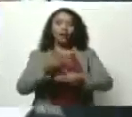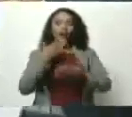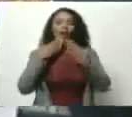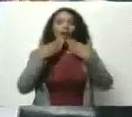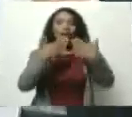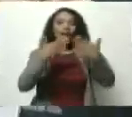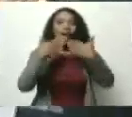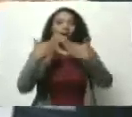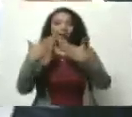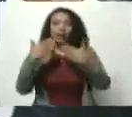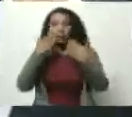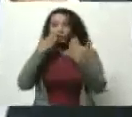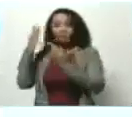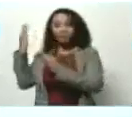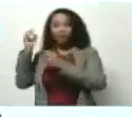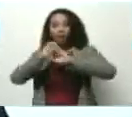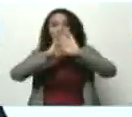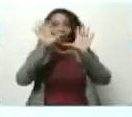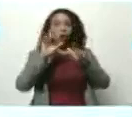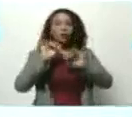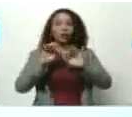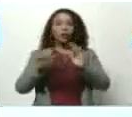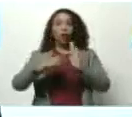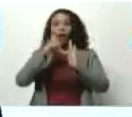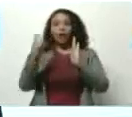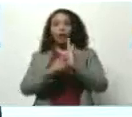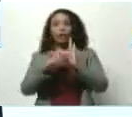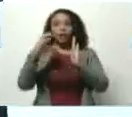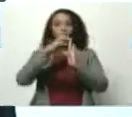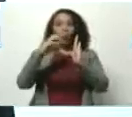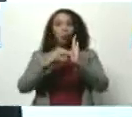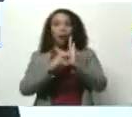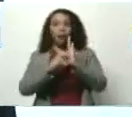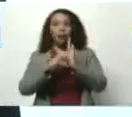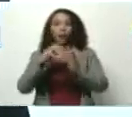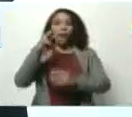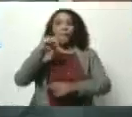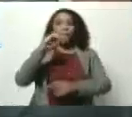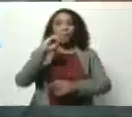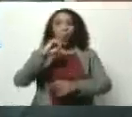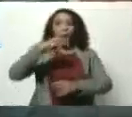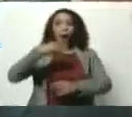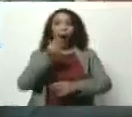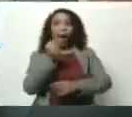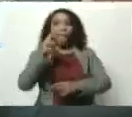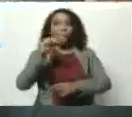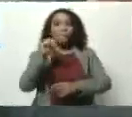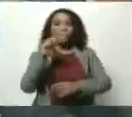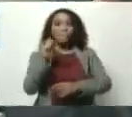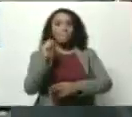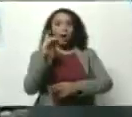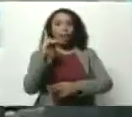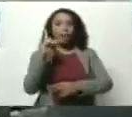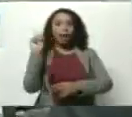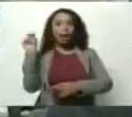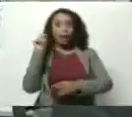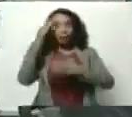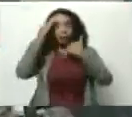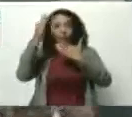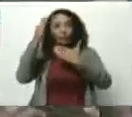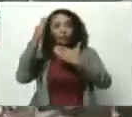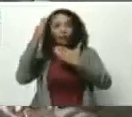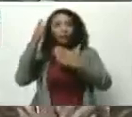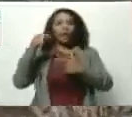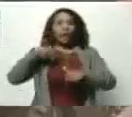bien ahí tiene las declaraciones del secretario general de la ugt vamos a matar barkindo quien ha saludado el liderazgo y la visión con